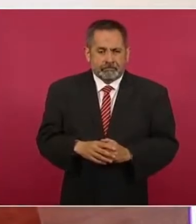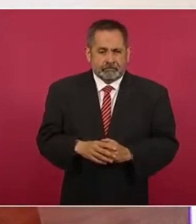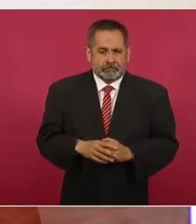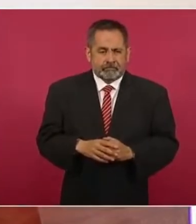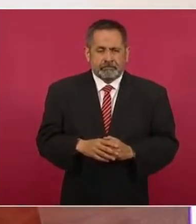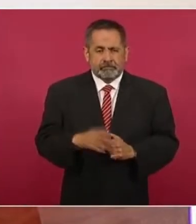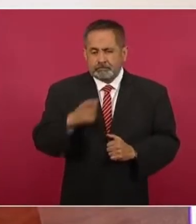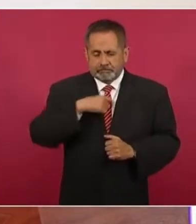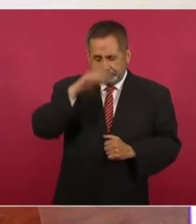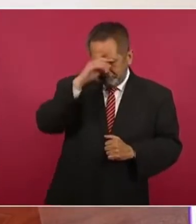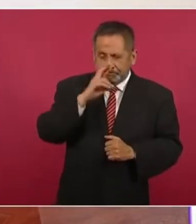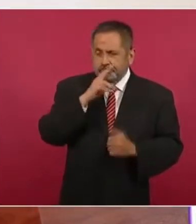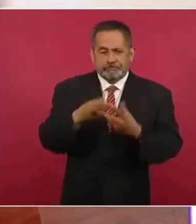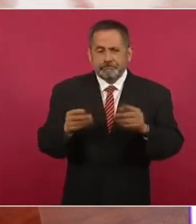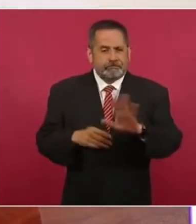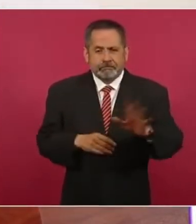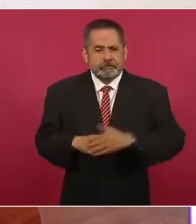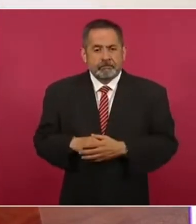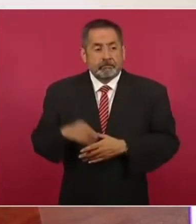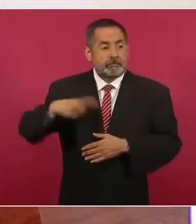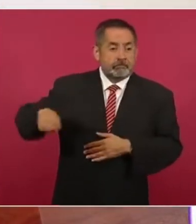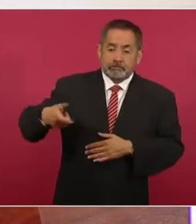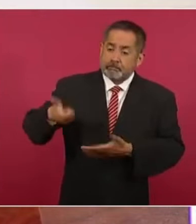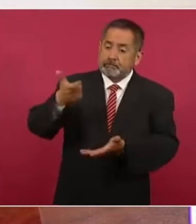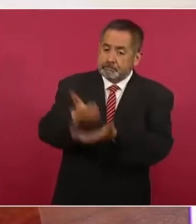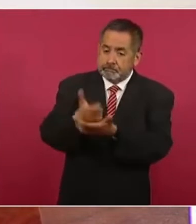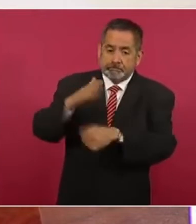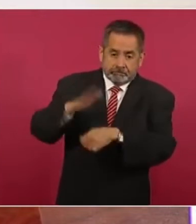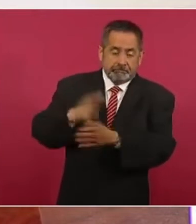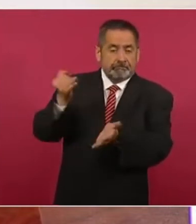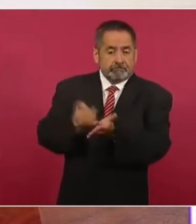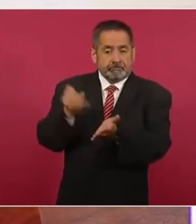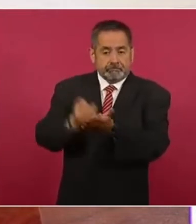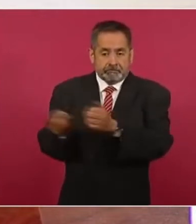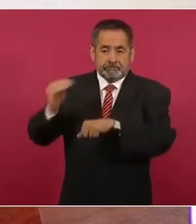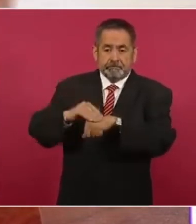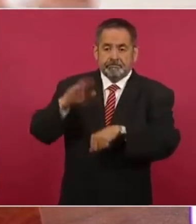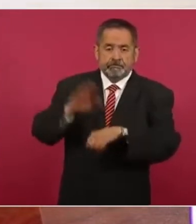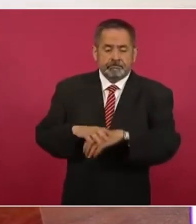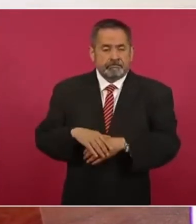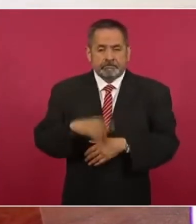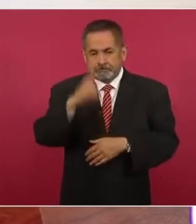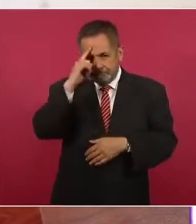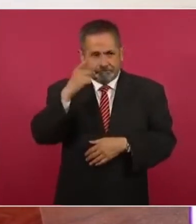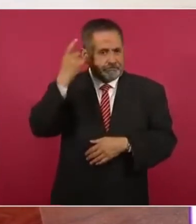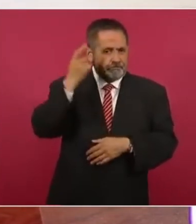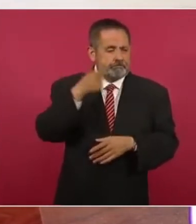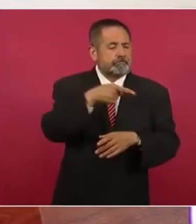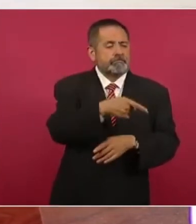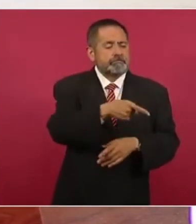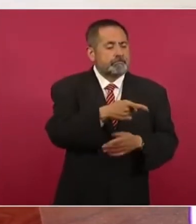Entonces ya lo resolvimos, no van a pagar impuestos adicionales al traslado de las pensiones,